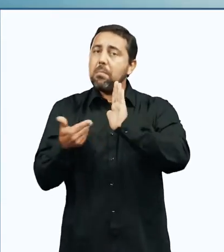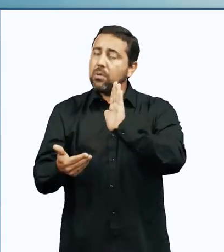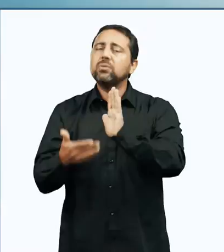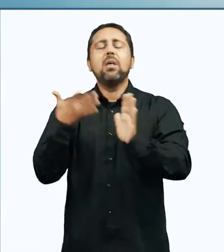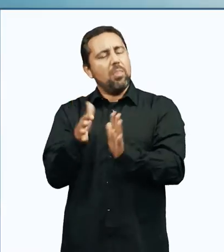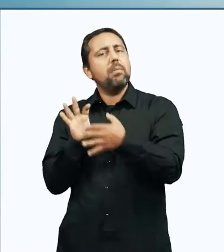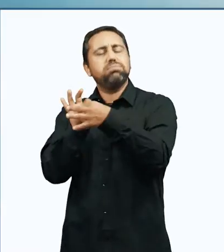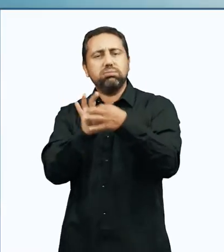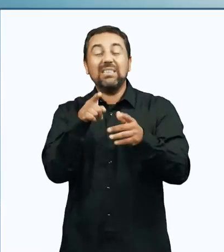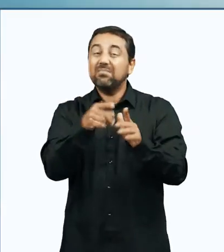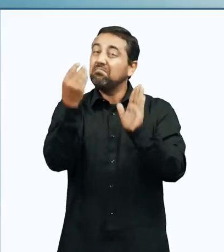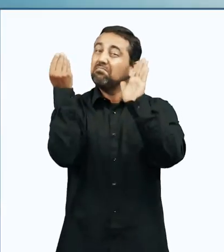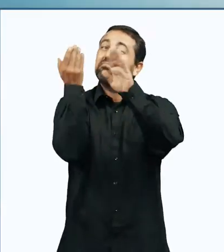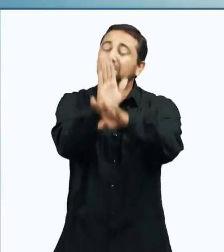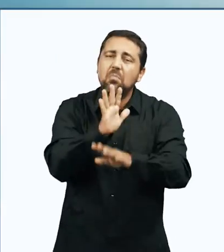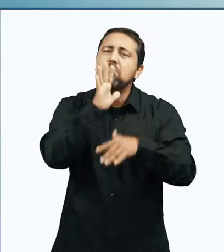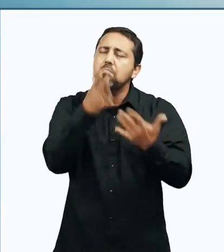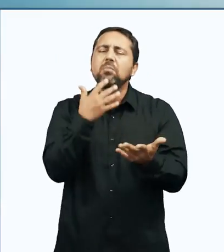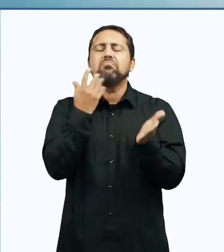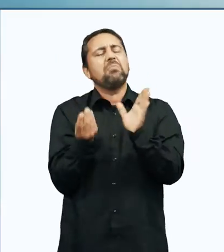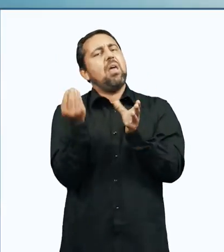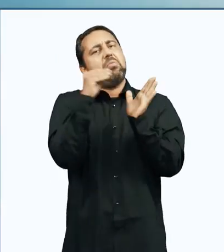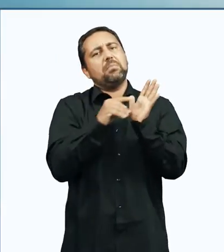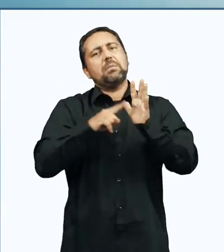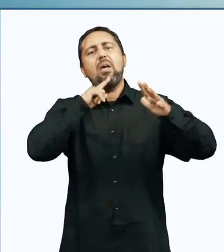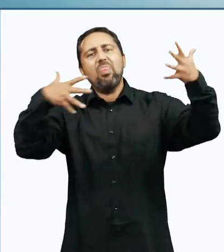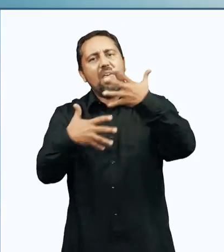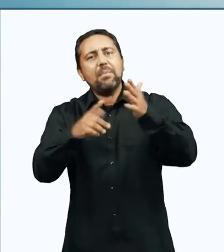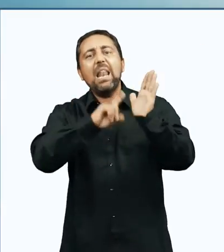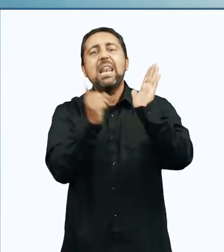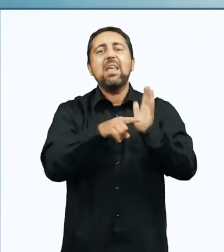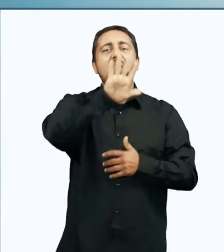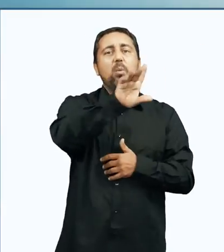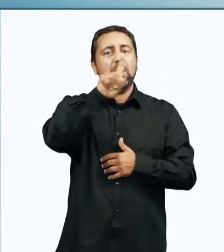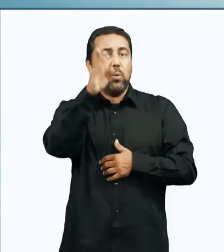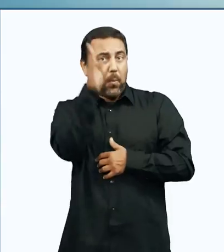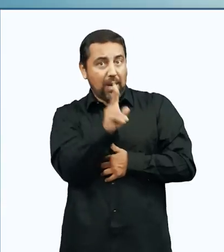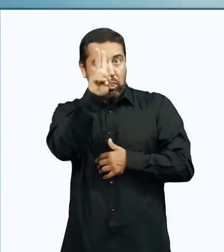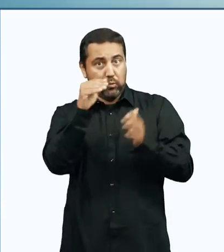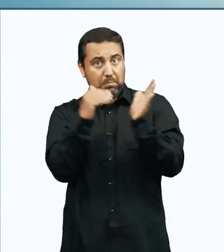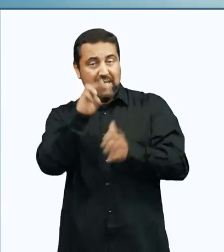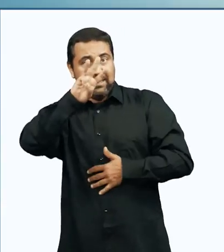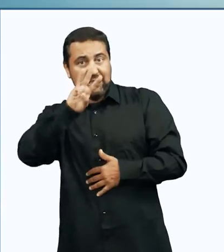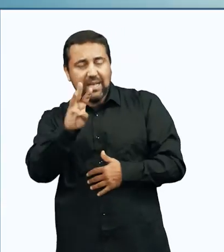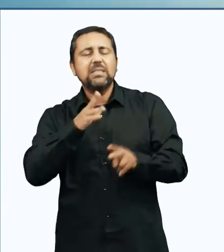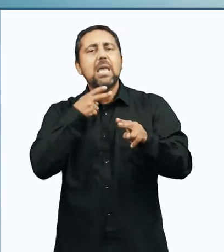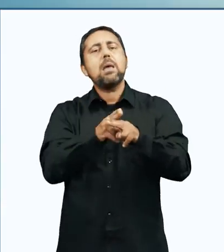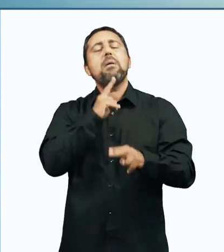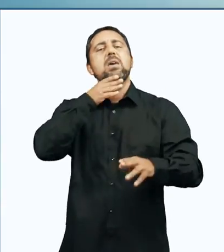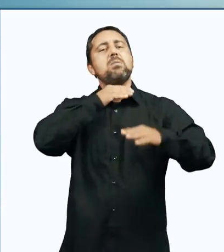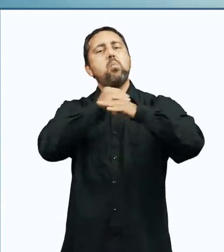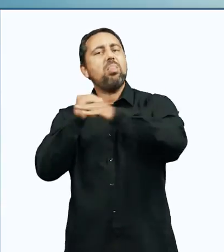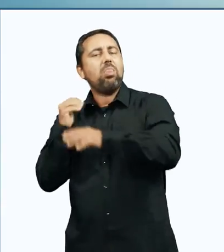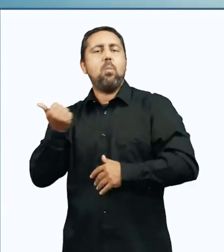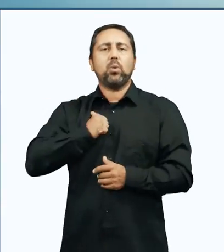relacionadas con dichos derechos y principios este planteamiento se desarrolla para dar cumplimiento a la disposición adicional décima de la ley